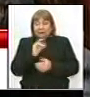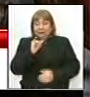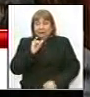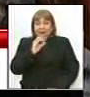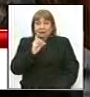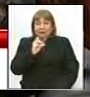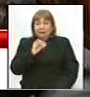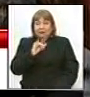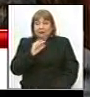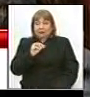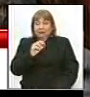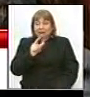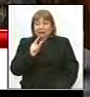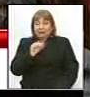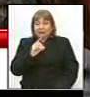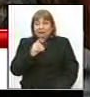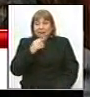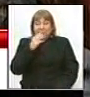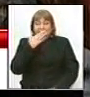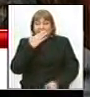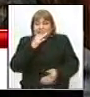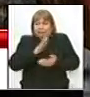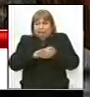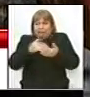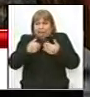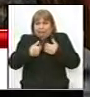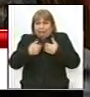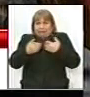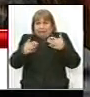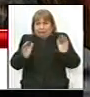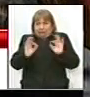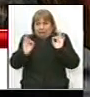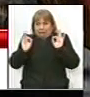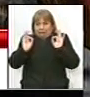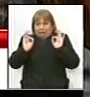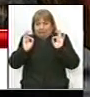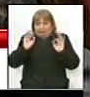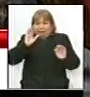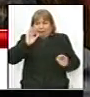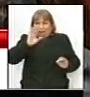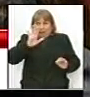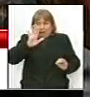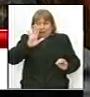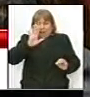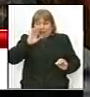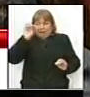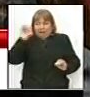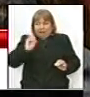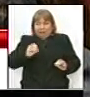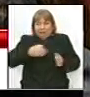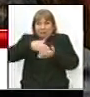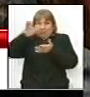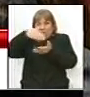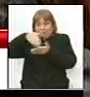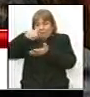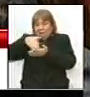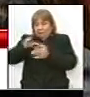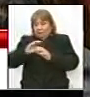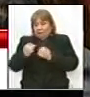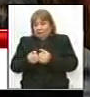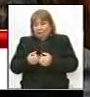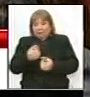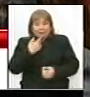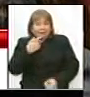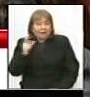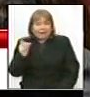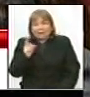funcionario los indicados el 95% del país tiene que ser en el congreso que nos vayamos entonces de eso